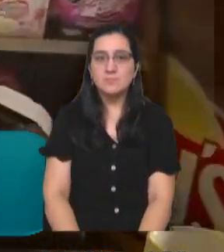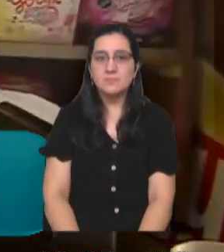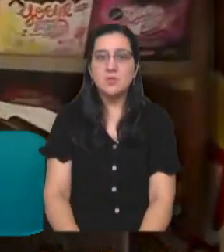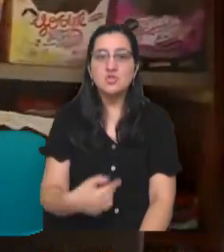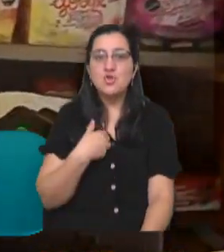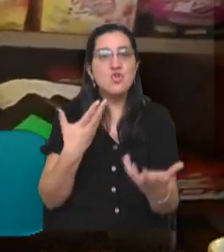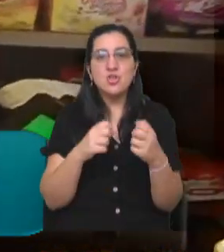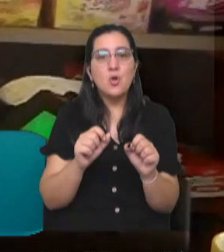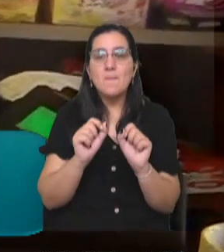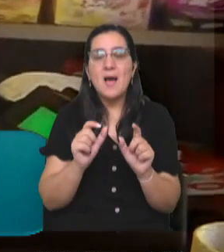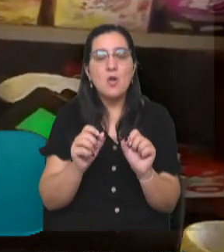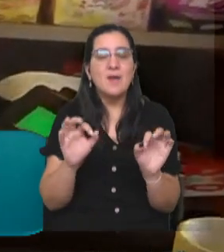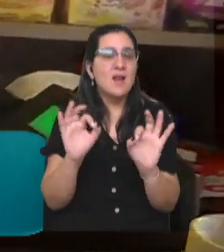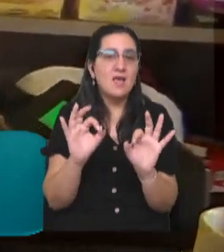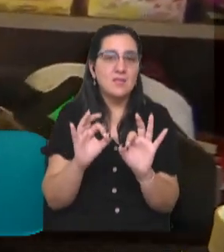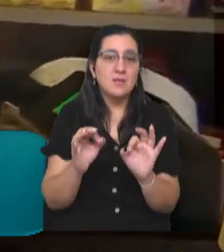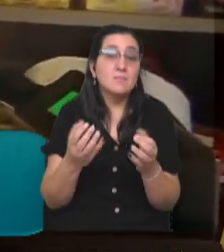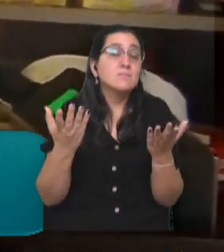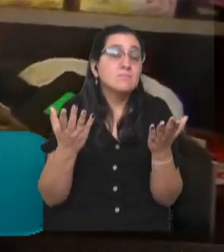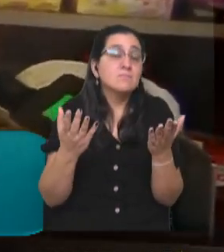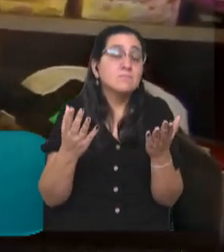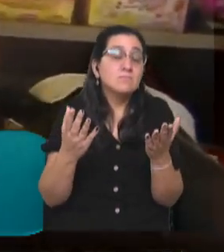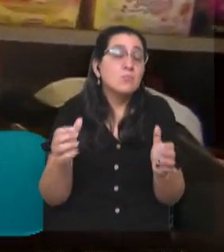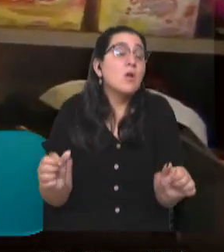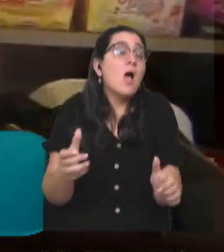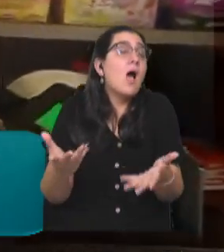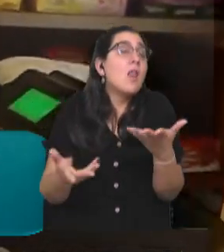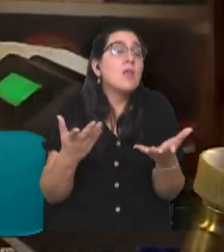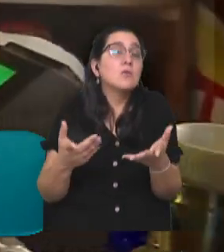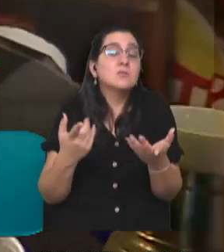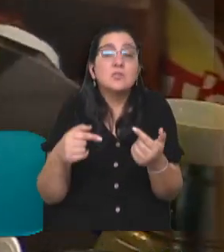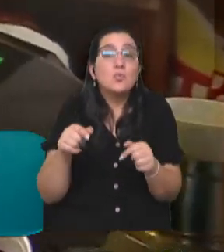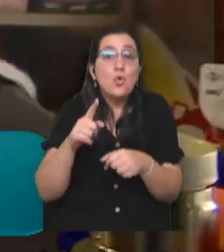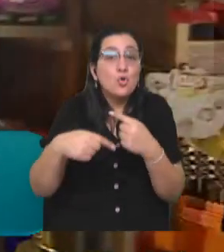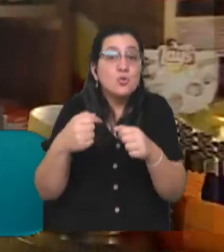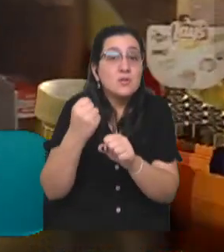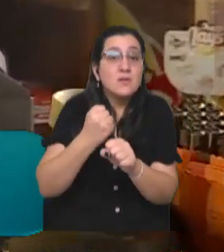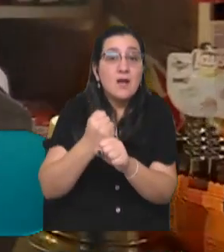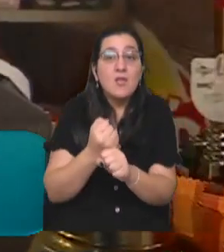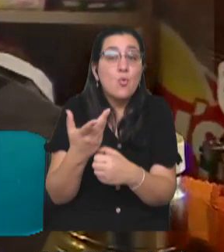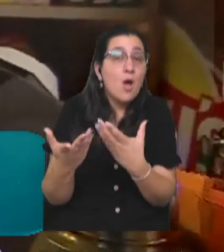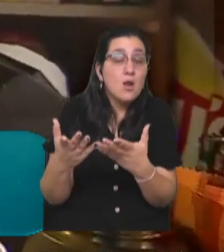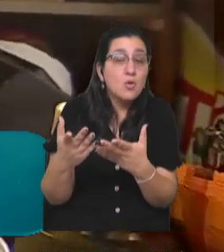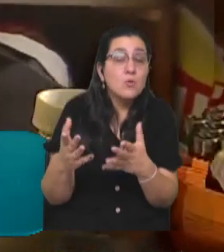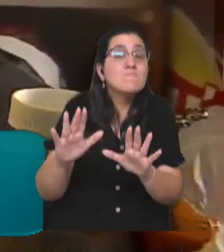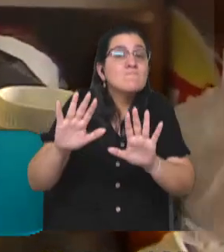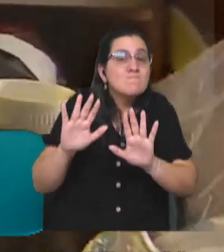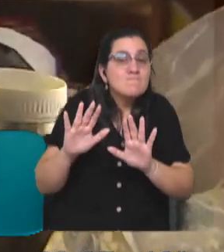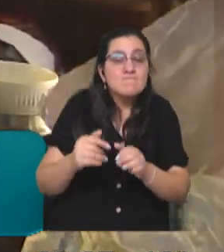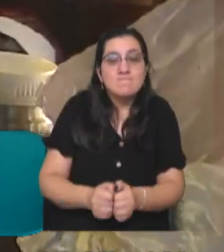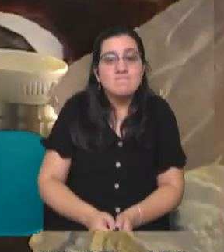Es verdad. No hay que desearle mal a nadie, por algo pasan las cosas. Si dejaste de trabajar en ese trabajo, o te fue mal, o por X motivo te